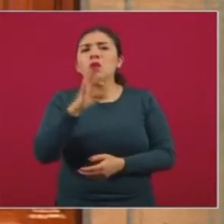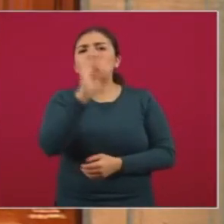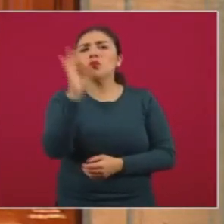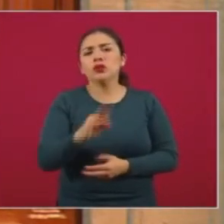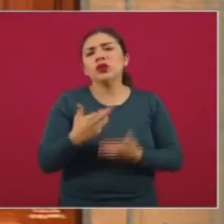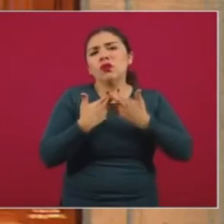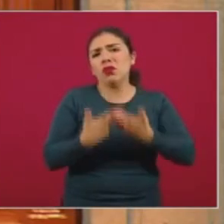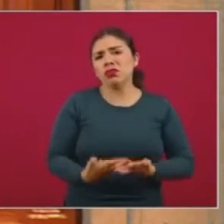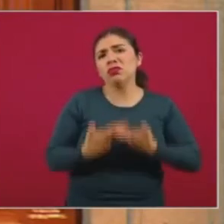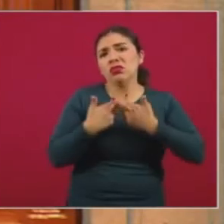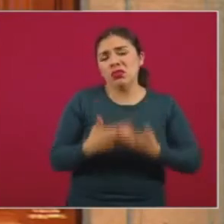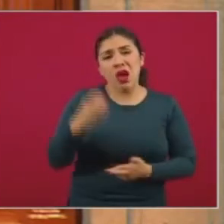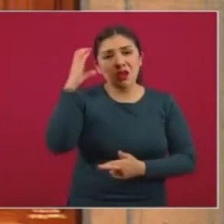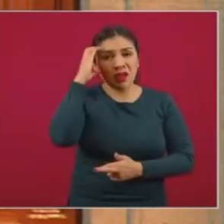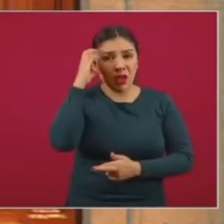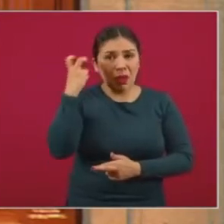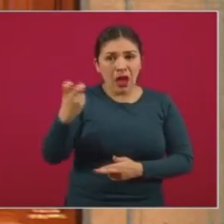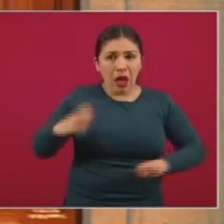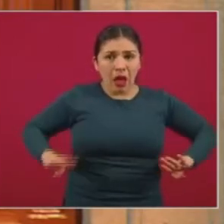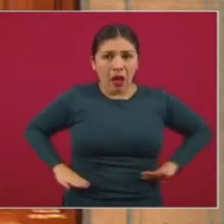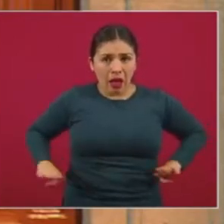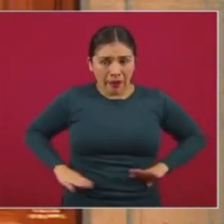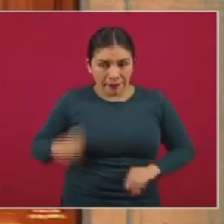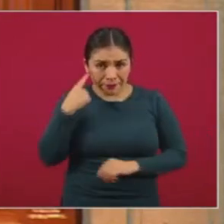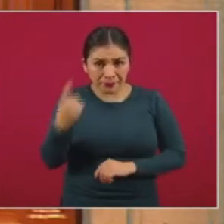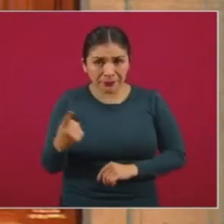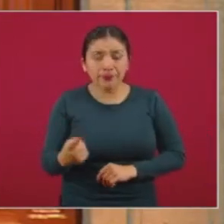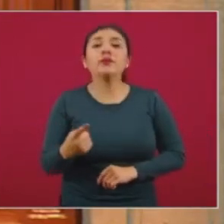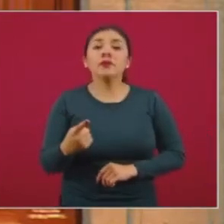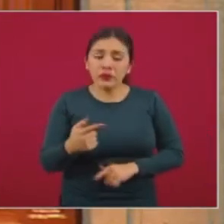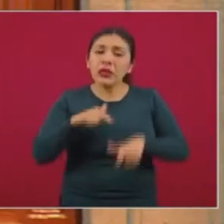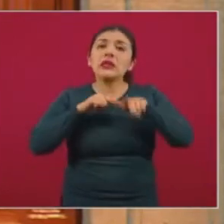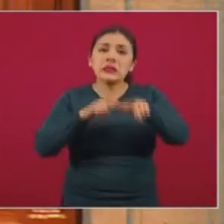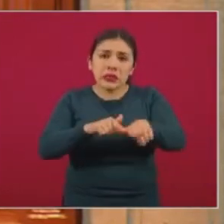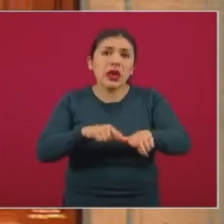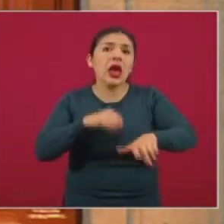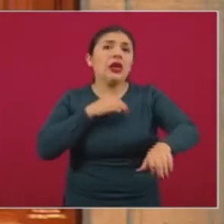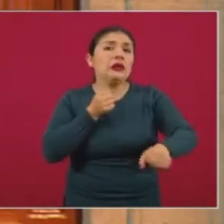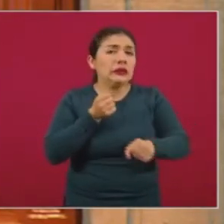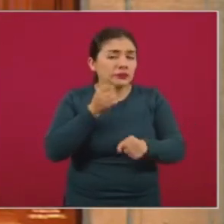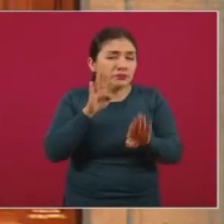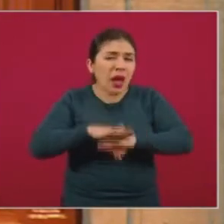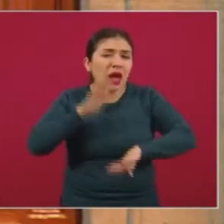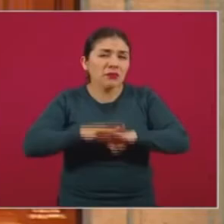de disponibilidad de este tipo de camas y continúa trabajando en